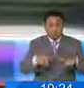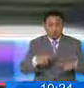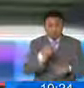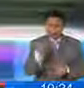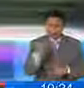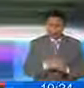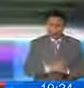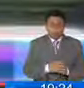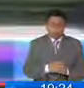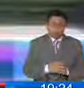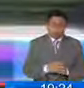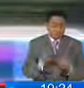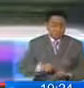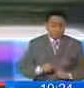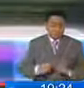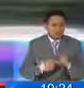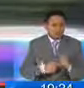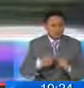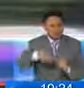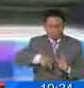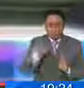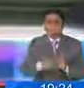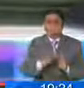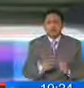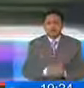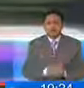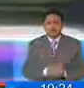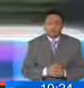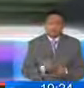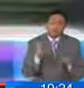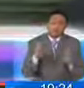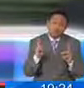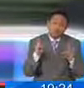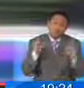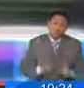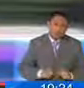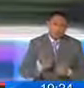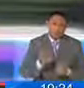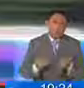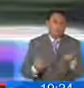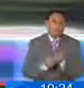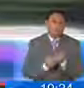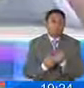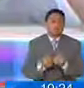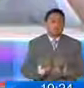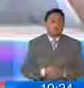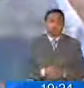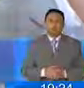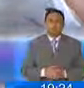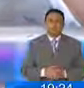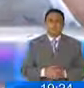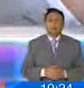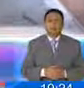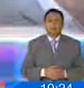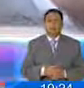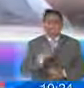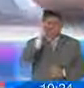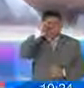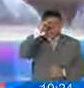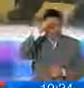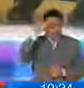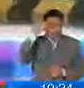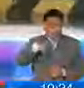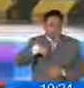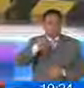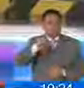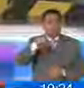para mostrarle la situación y obviamente ojalá podamos tener aportes del gobierno. Baroja precisó que en el caso de Aloa, el